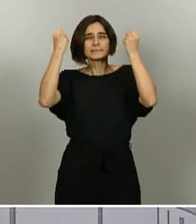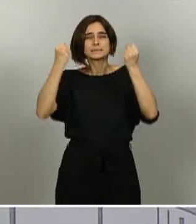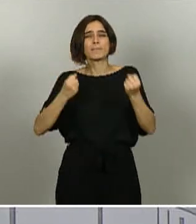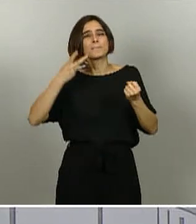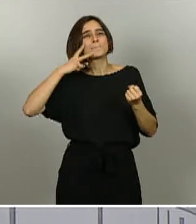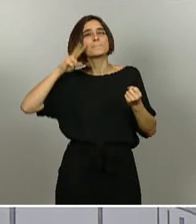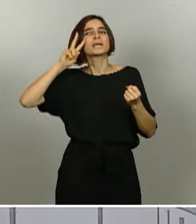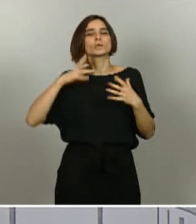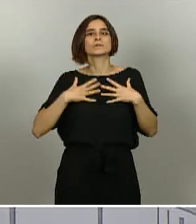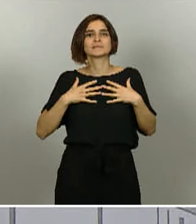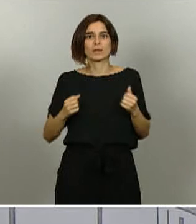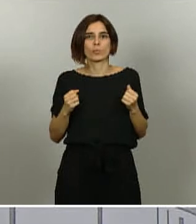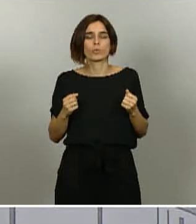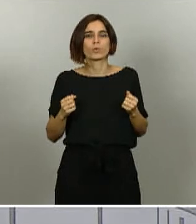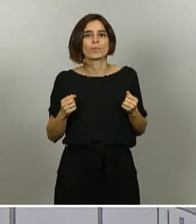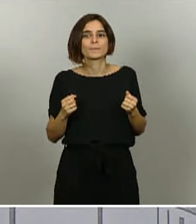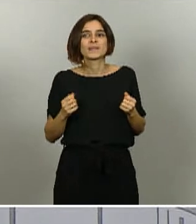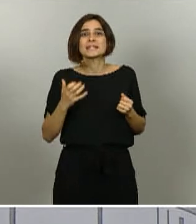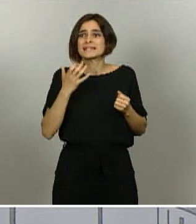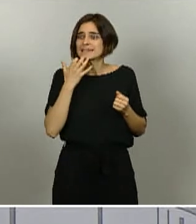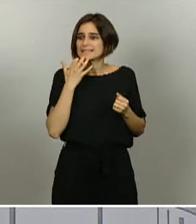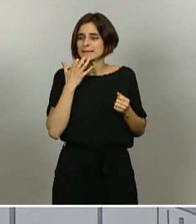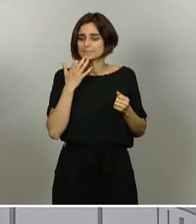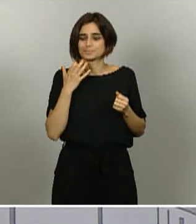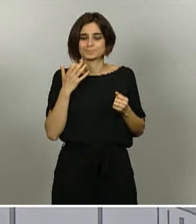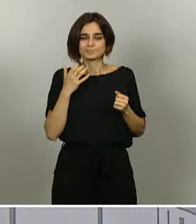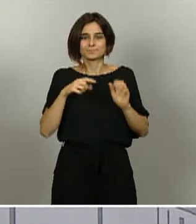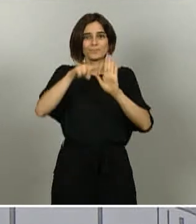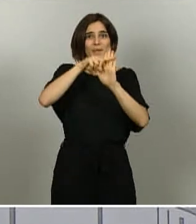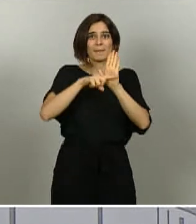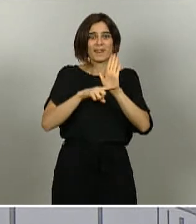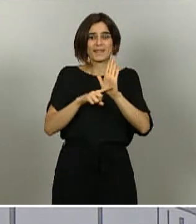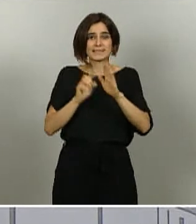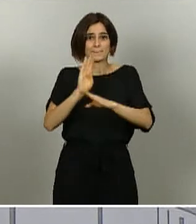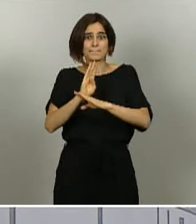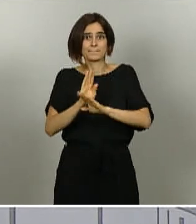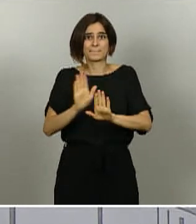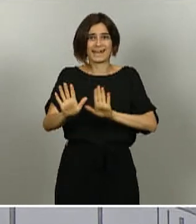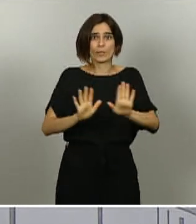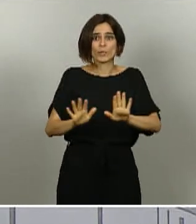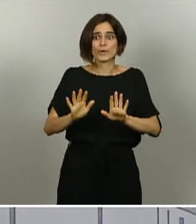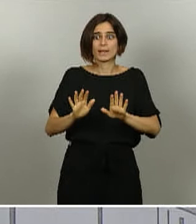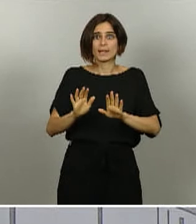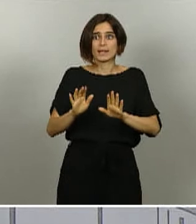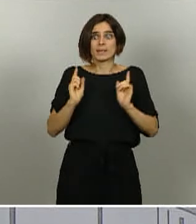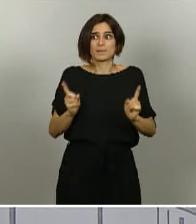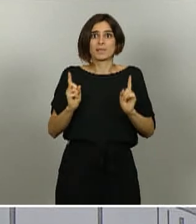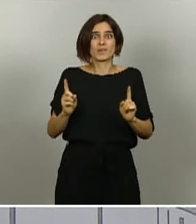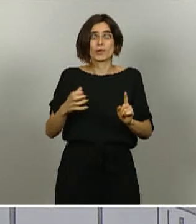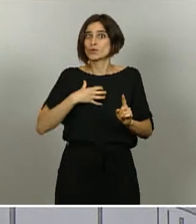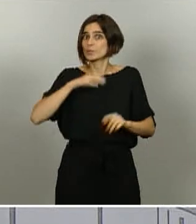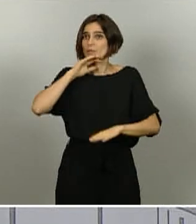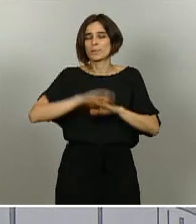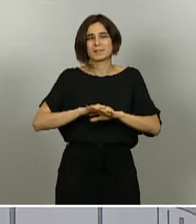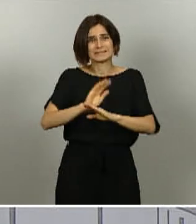posibilidad de mantener las medidas de precaución y de prevención, tendría muchísimo cuidado con cualquier manifestación. Es cierto que vamos mejorando, es cierto